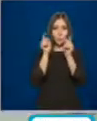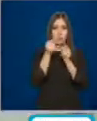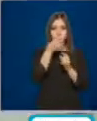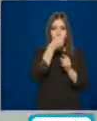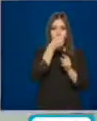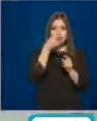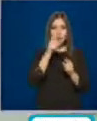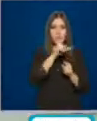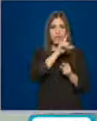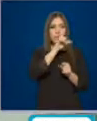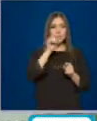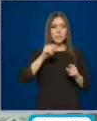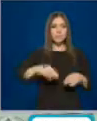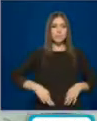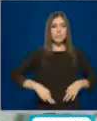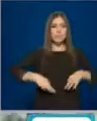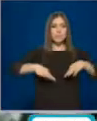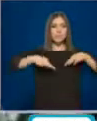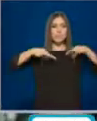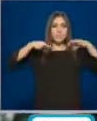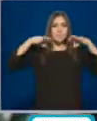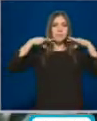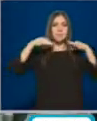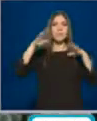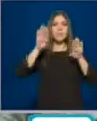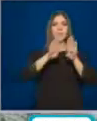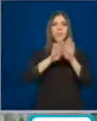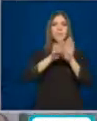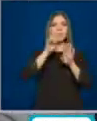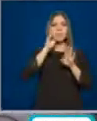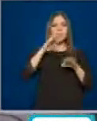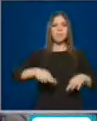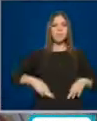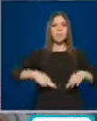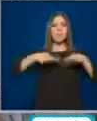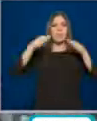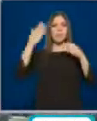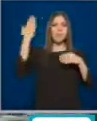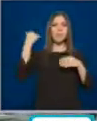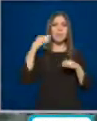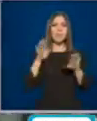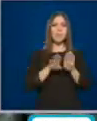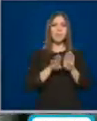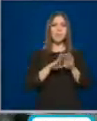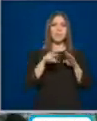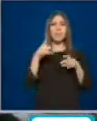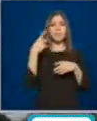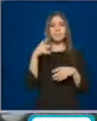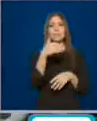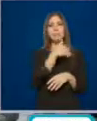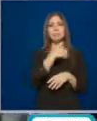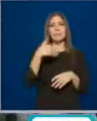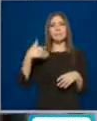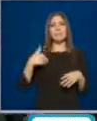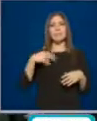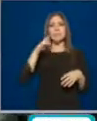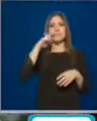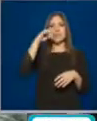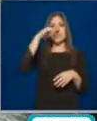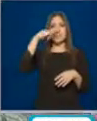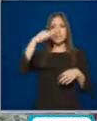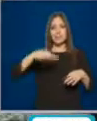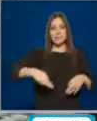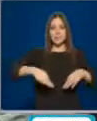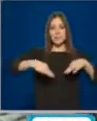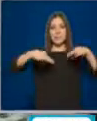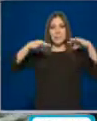y luego acá unas tiras cubriendo parte de lo que eran los senos. Y a esa